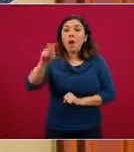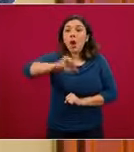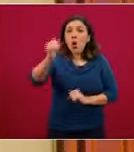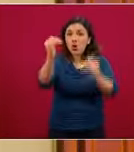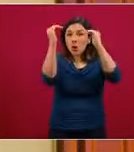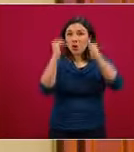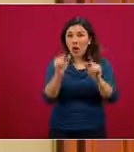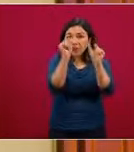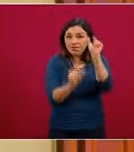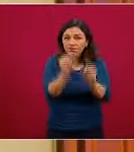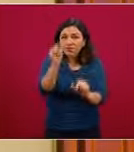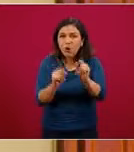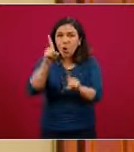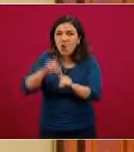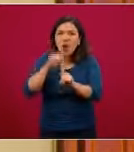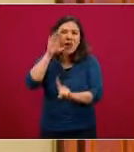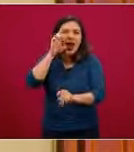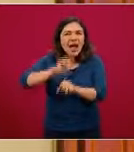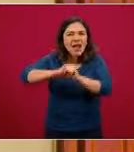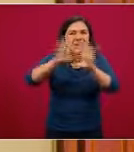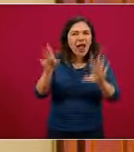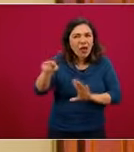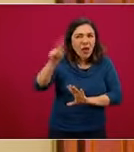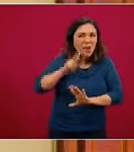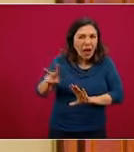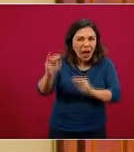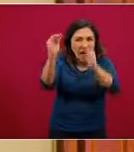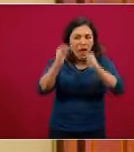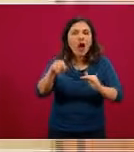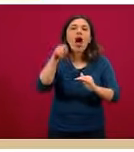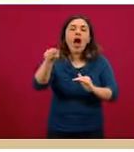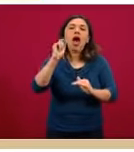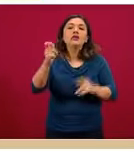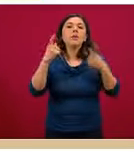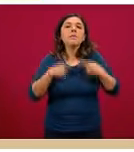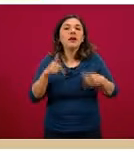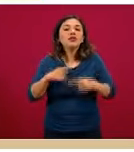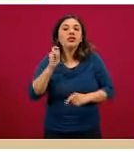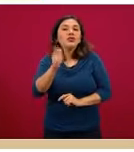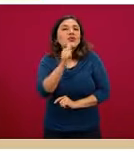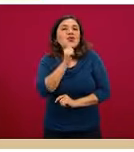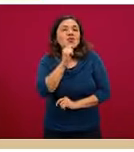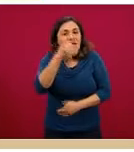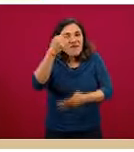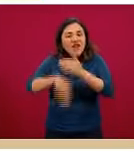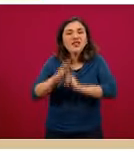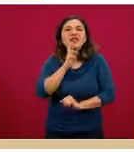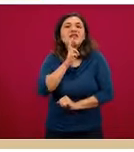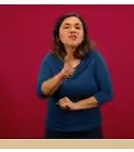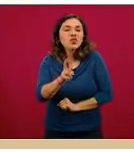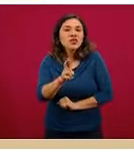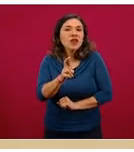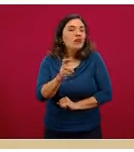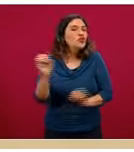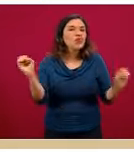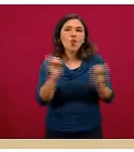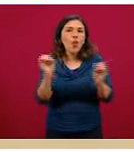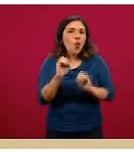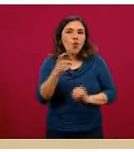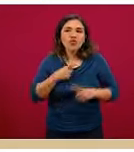más pequeñitas de color naranja claro que están en el medio, pues bueno, las personas que todavía están esperando la obtención de